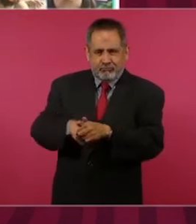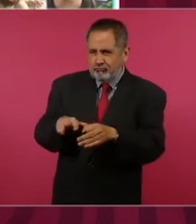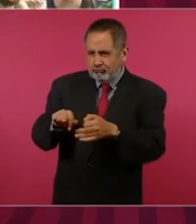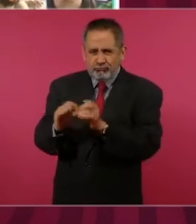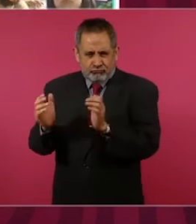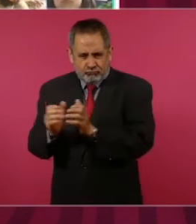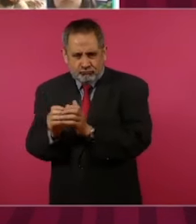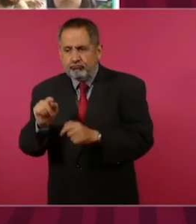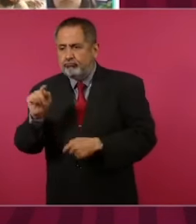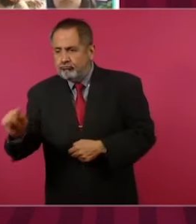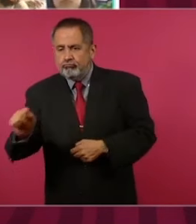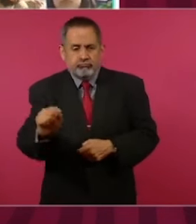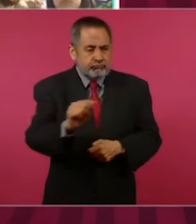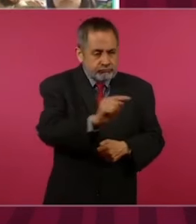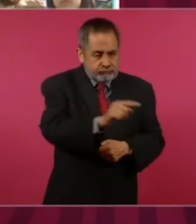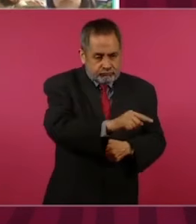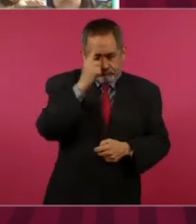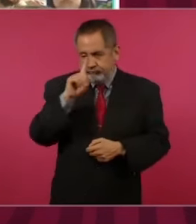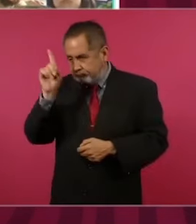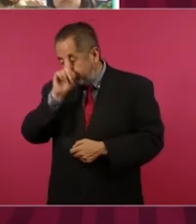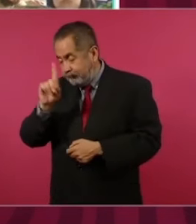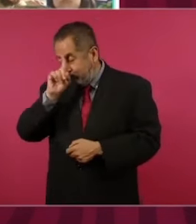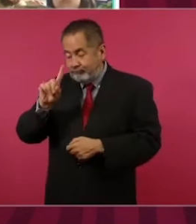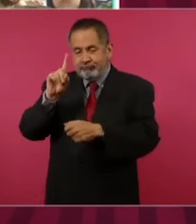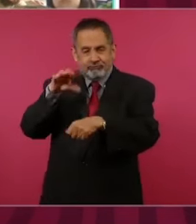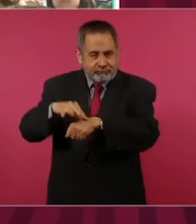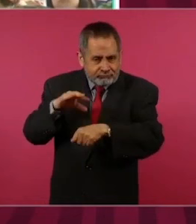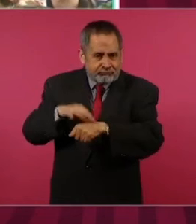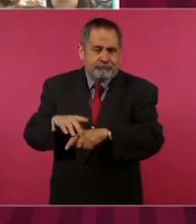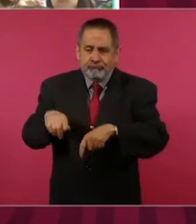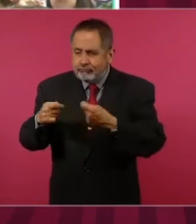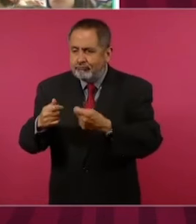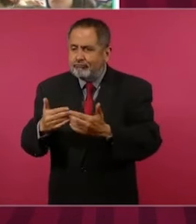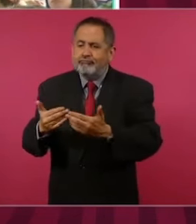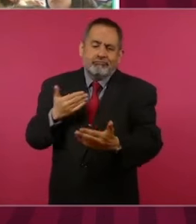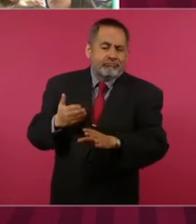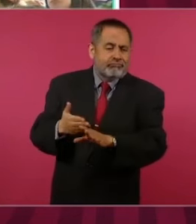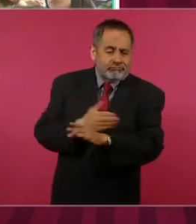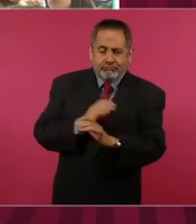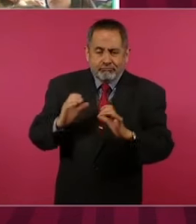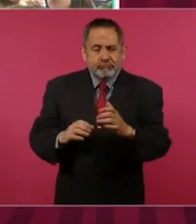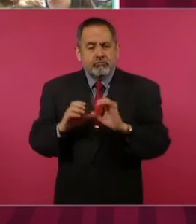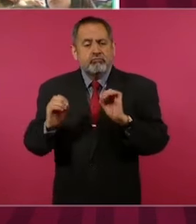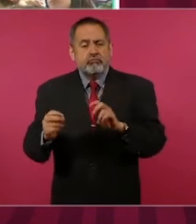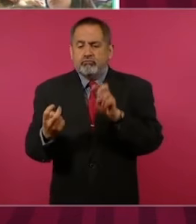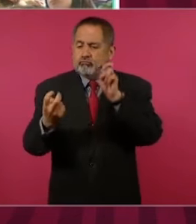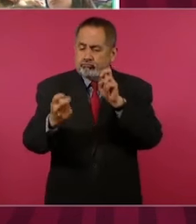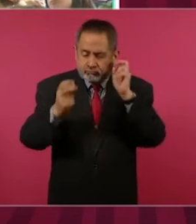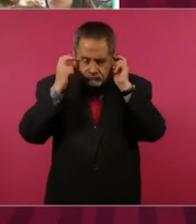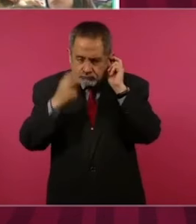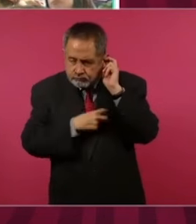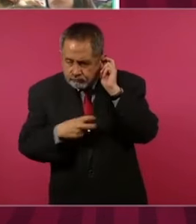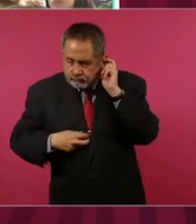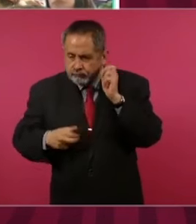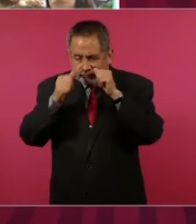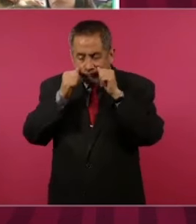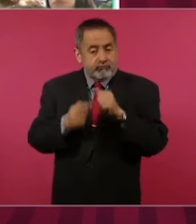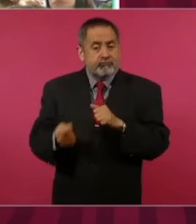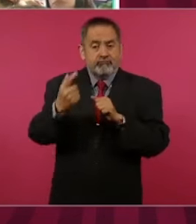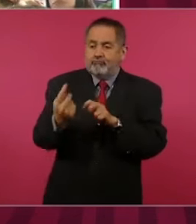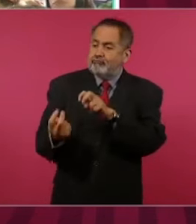medicina preventiva, la promoción a la salud, el diagnóstico, los tratamientos de enfermedades, la atención